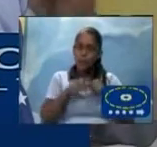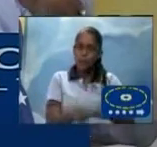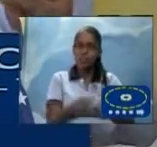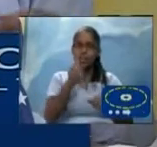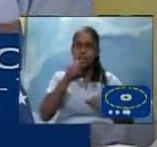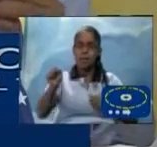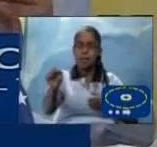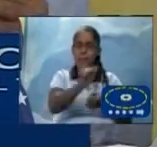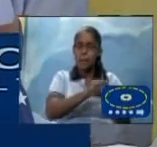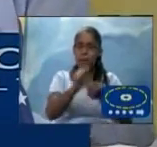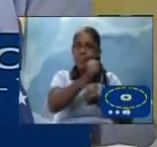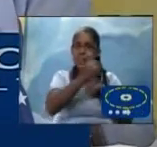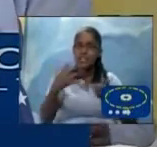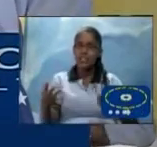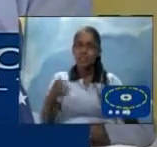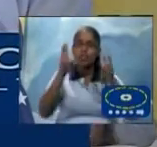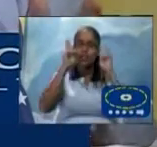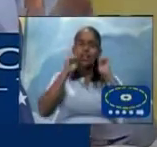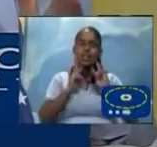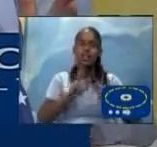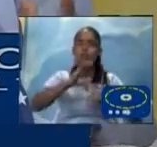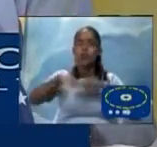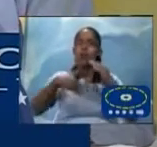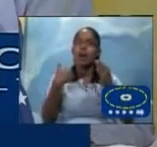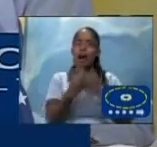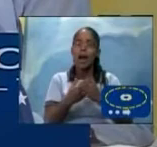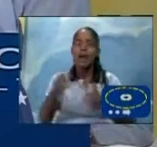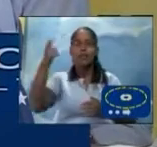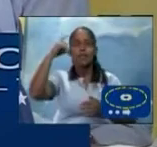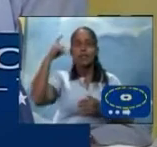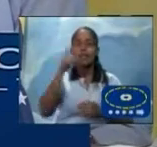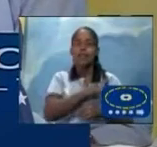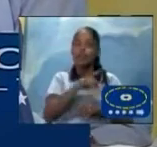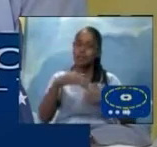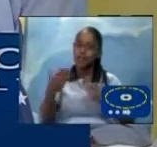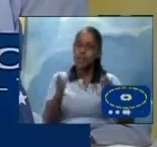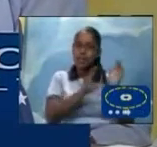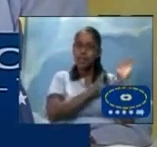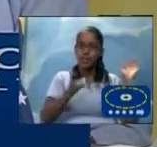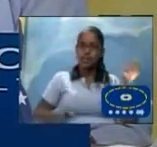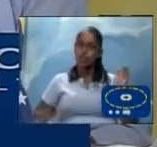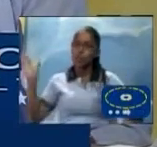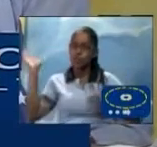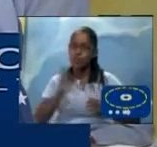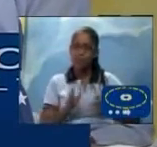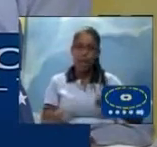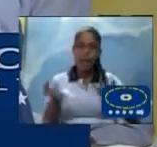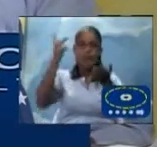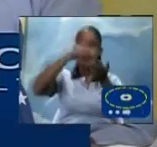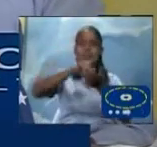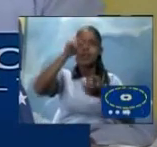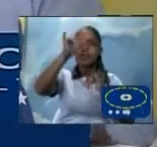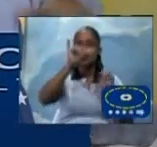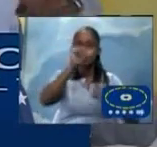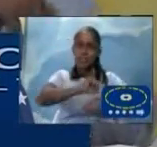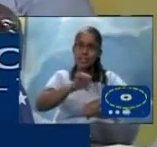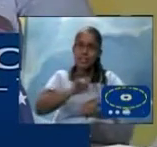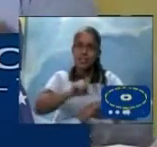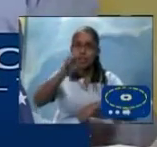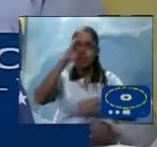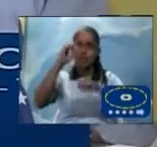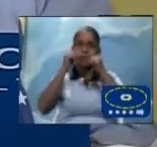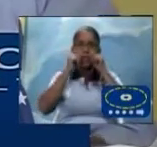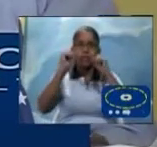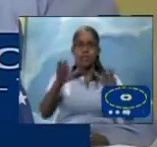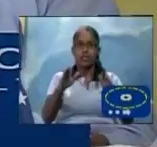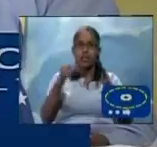mantenernos emblanquecidos, limpios, hasta el día en que Cristo venga a levantar su iglesia. Que Dios me le bendiga, que